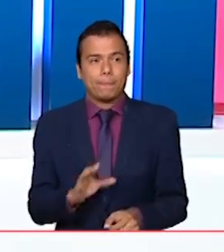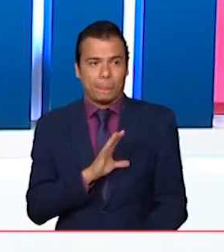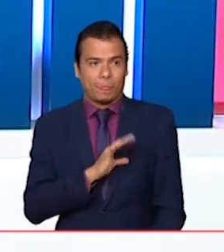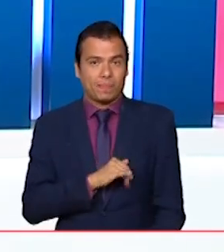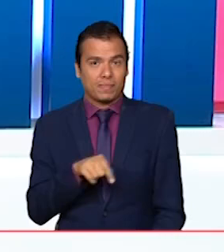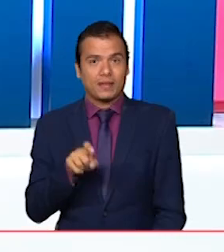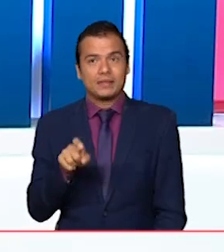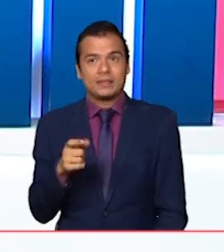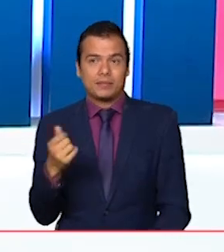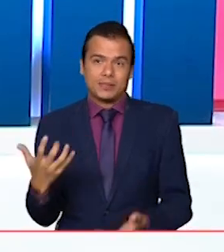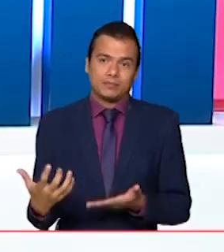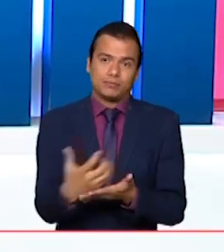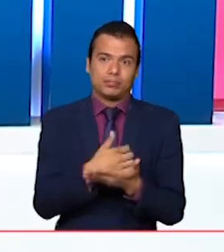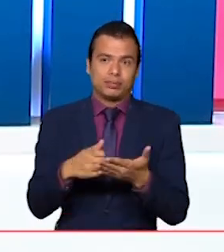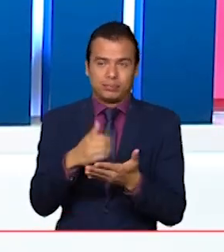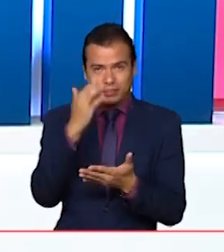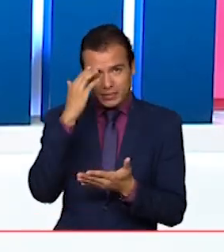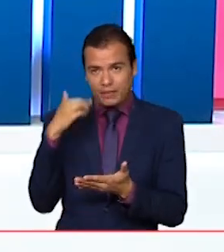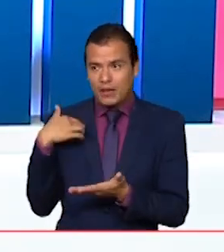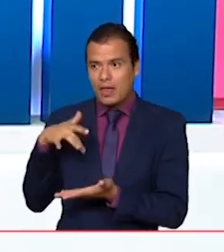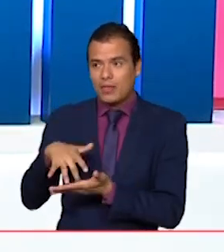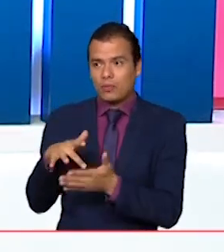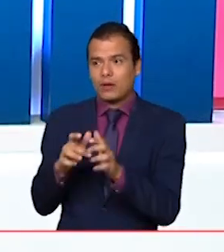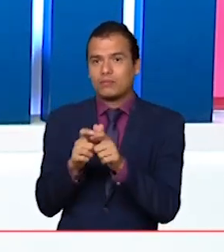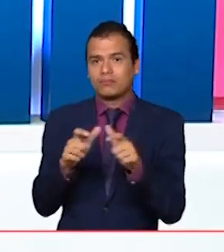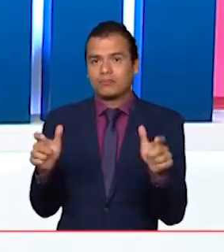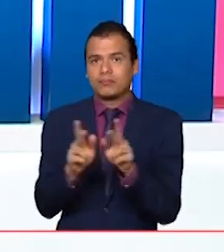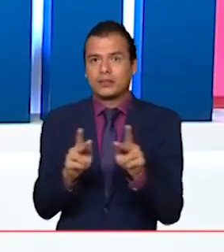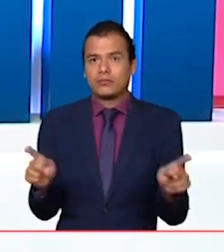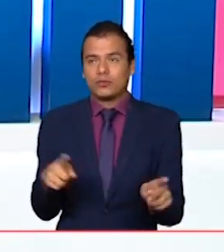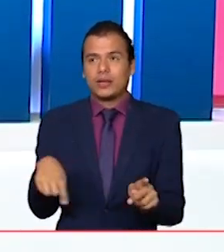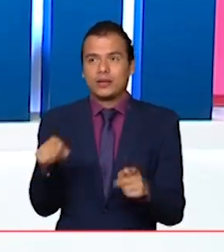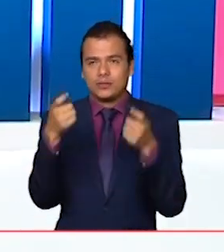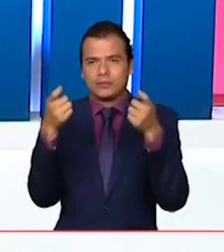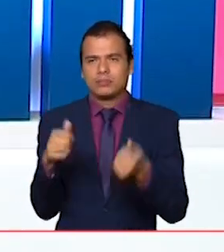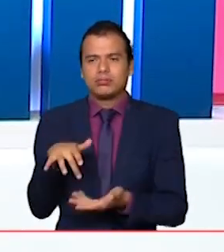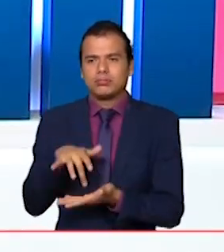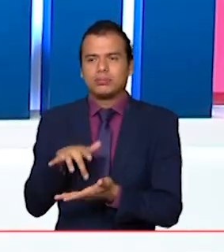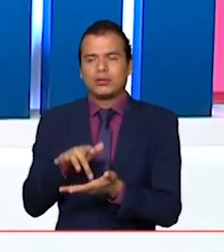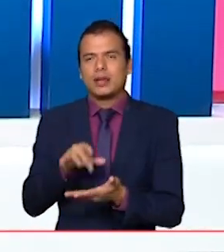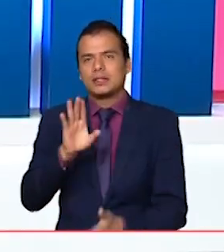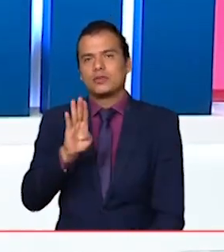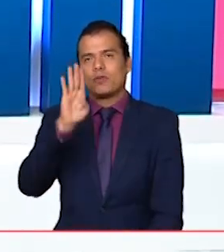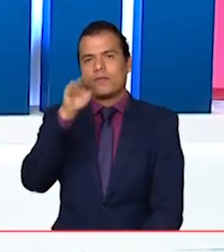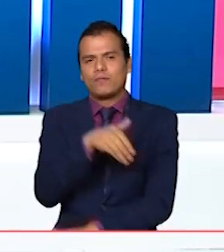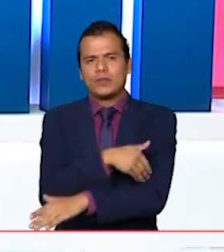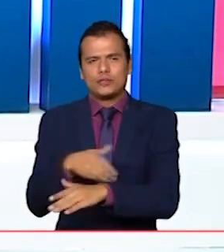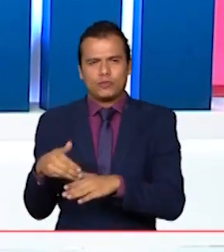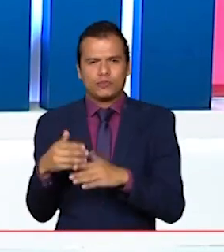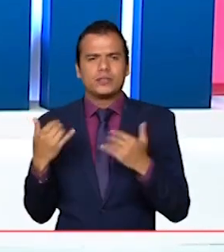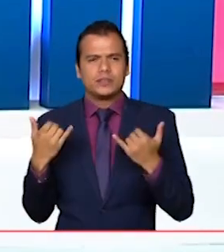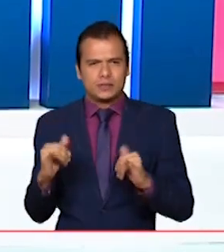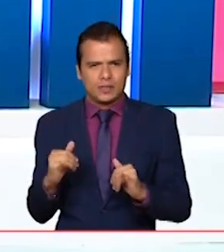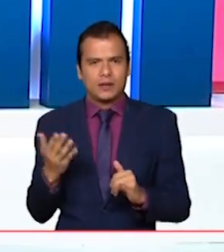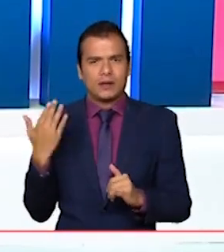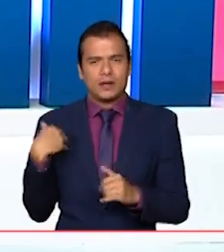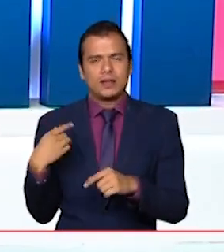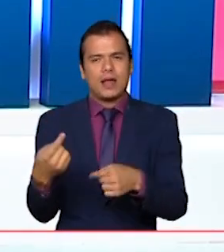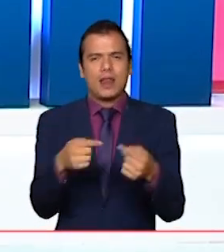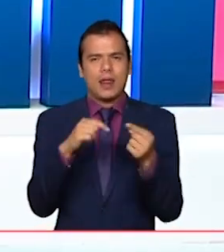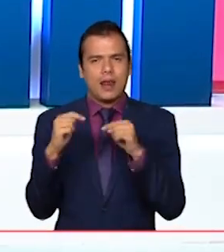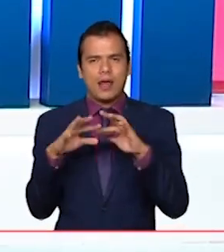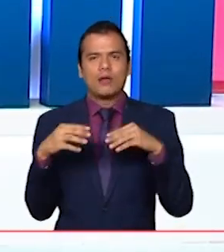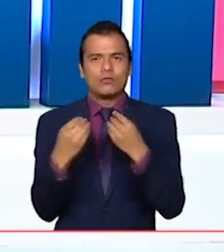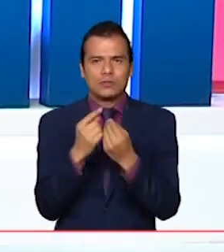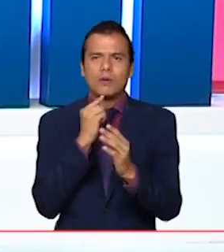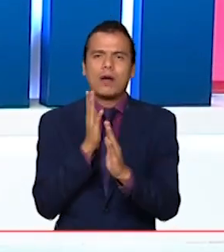municipio necesita recuperar la cartera que supera los 5 billones de pesos y ese fue uno de los temas abordados en un candente debate en